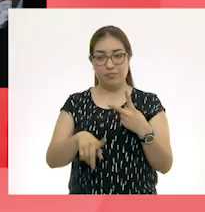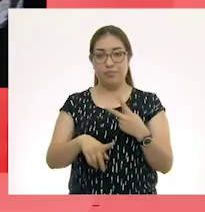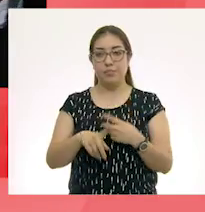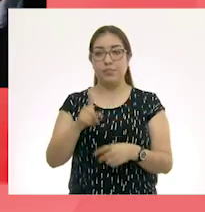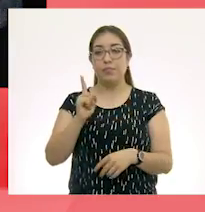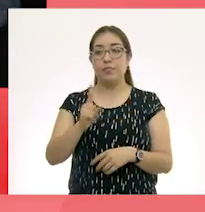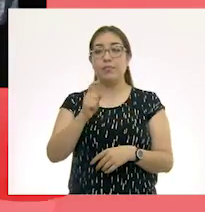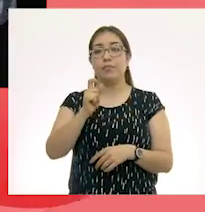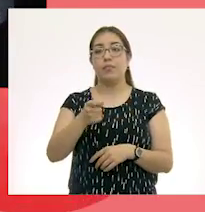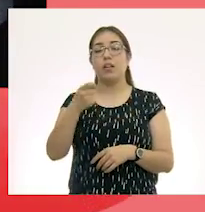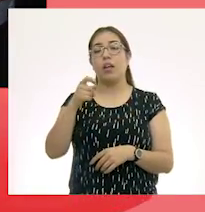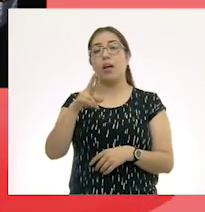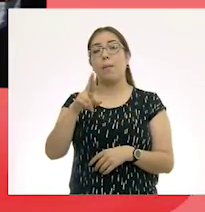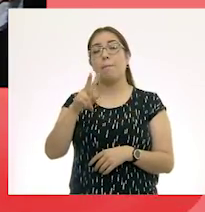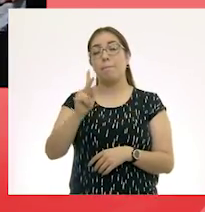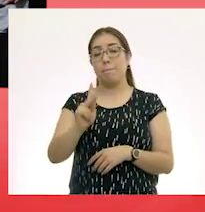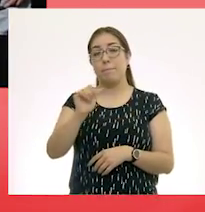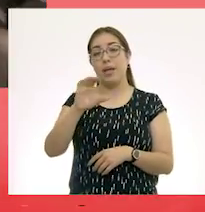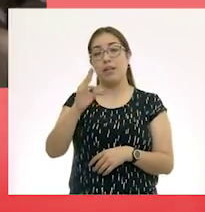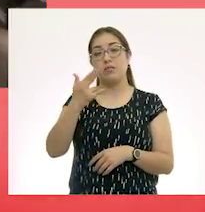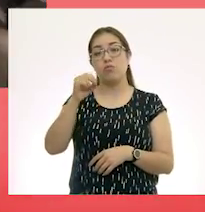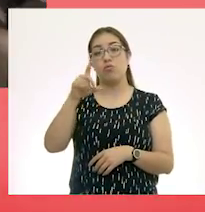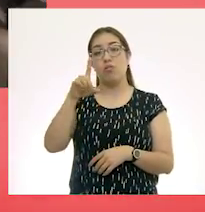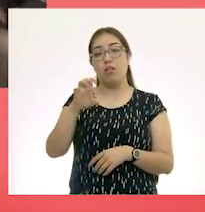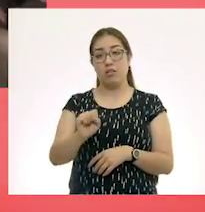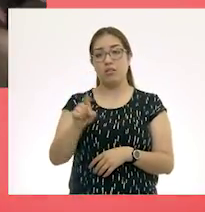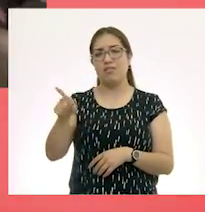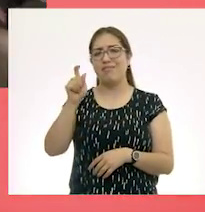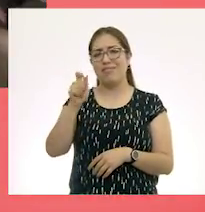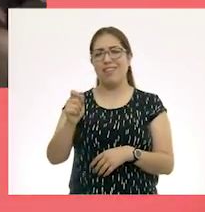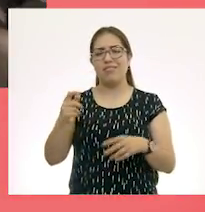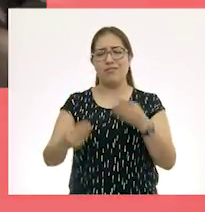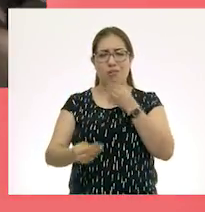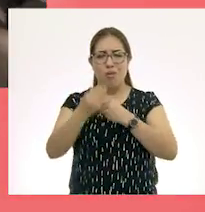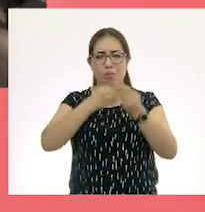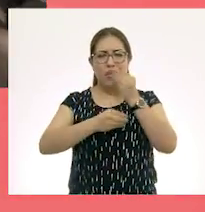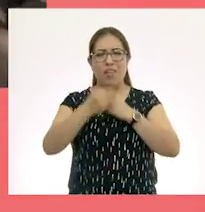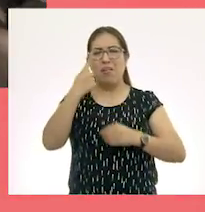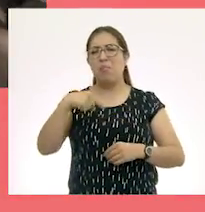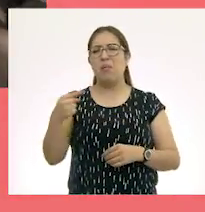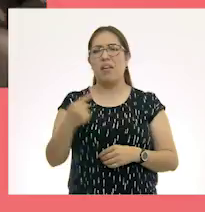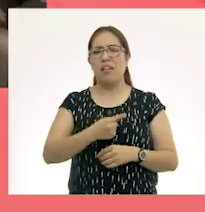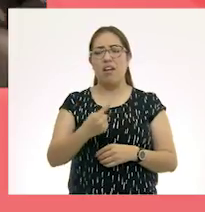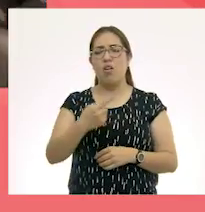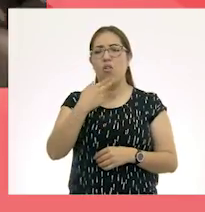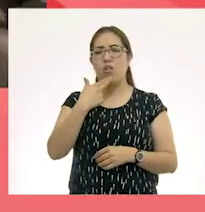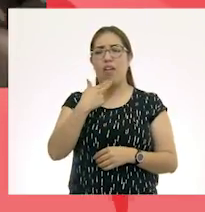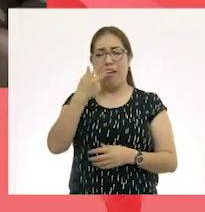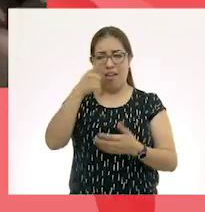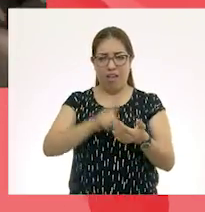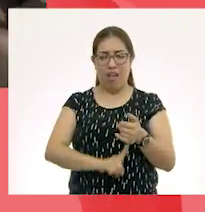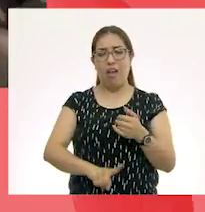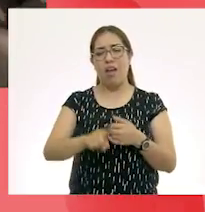los pacholes, que es un alimento a base de maíz